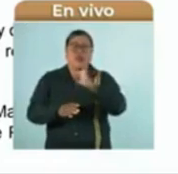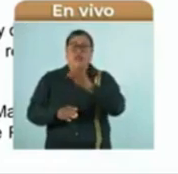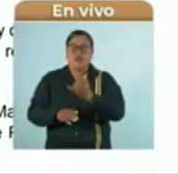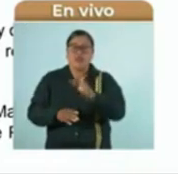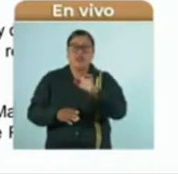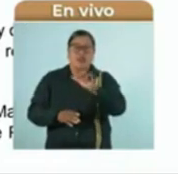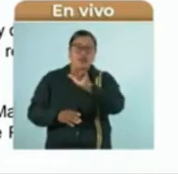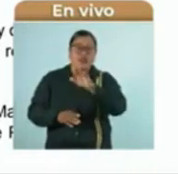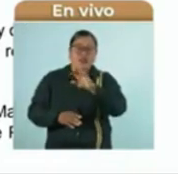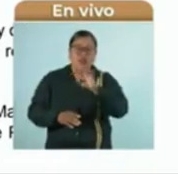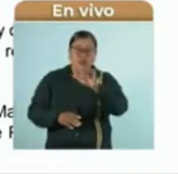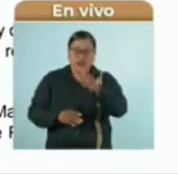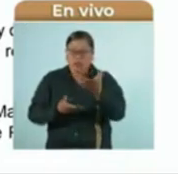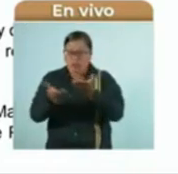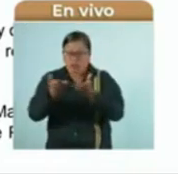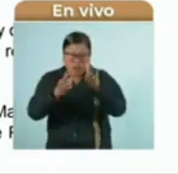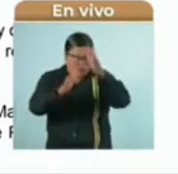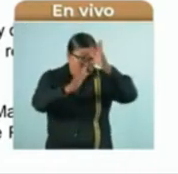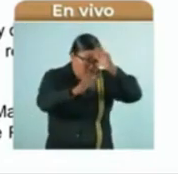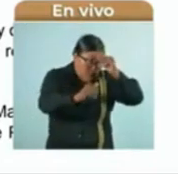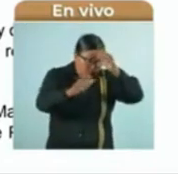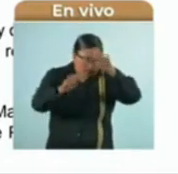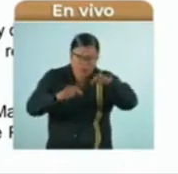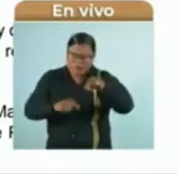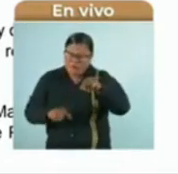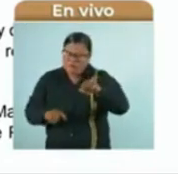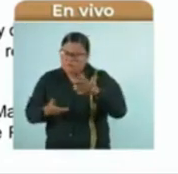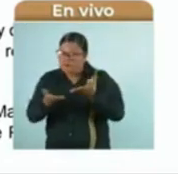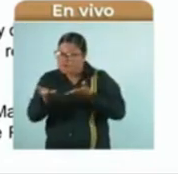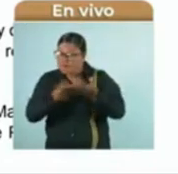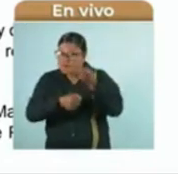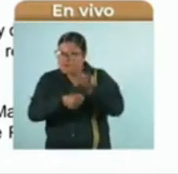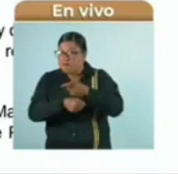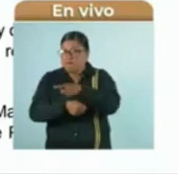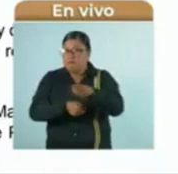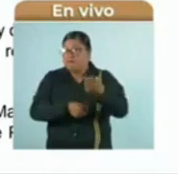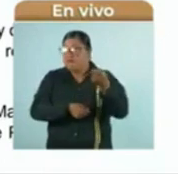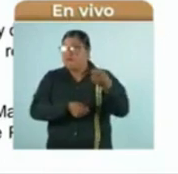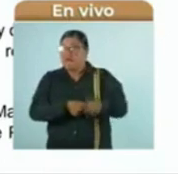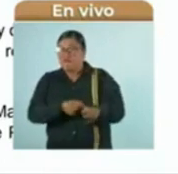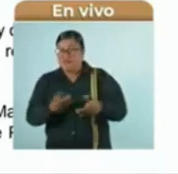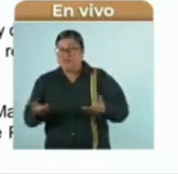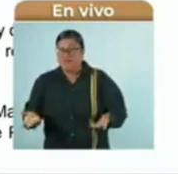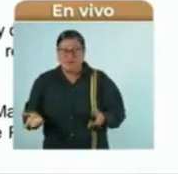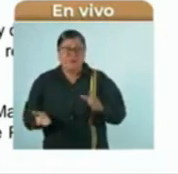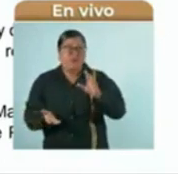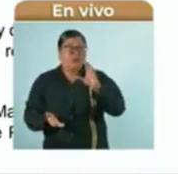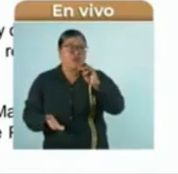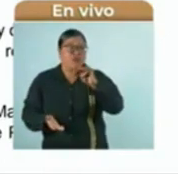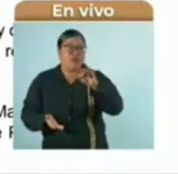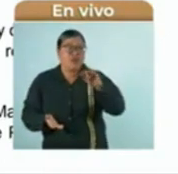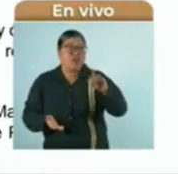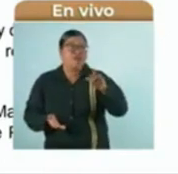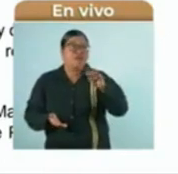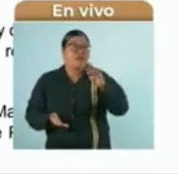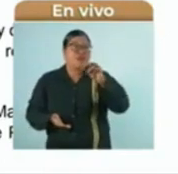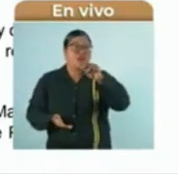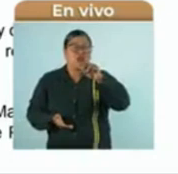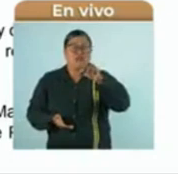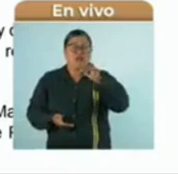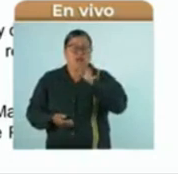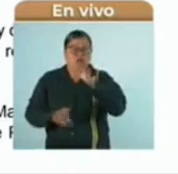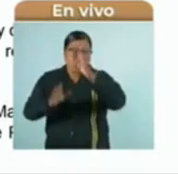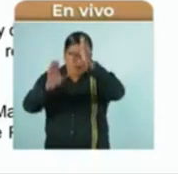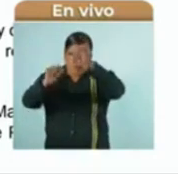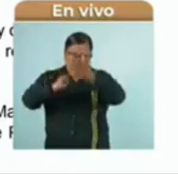que acordemos con ellos, lo que se discuta. La CONAM y el comisariado firmarán un convenio